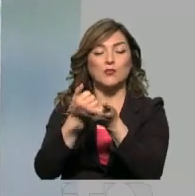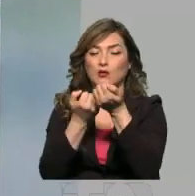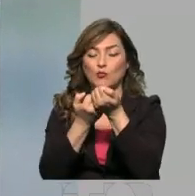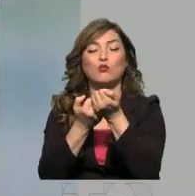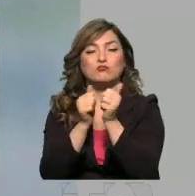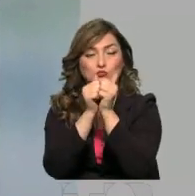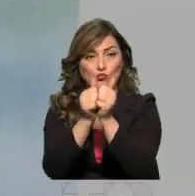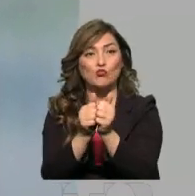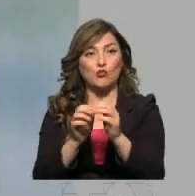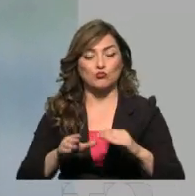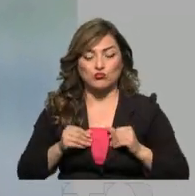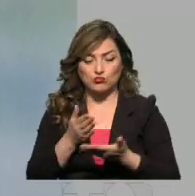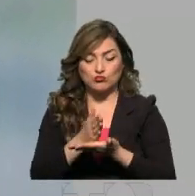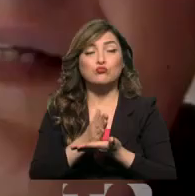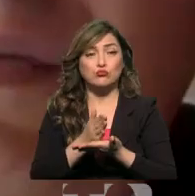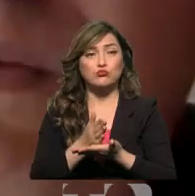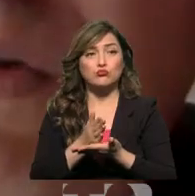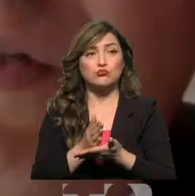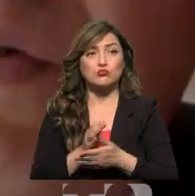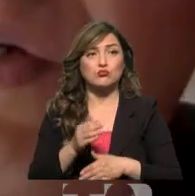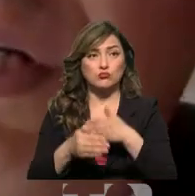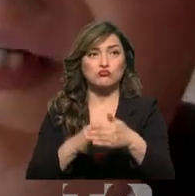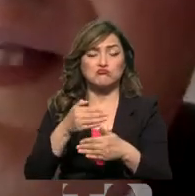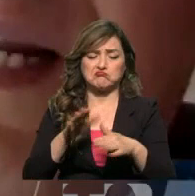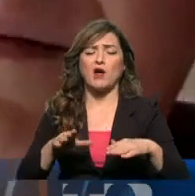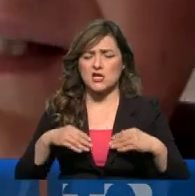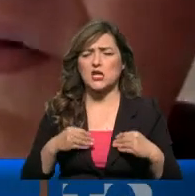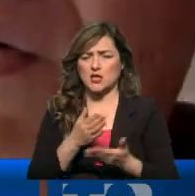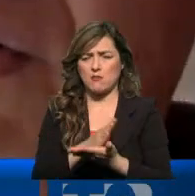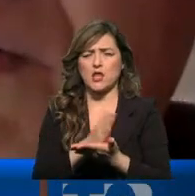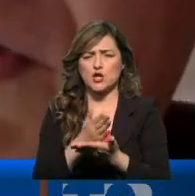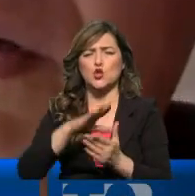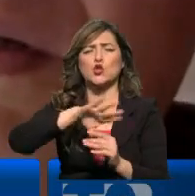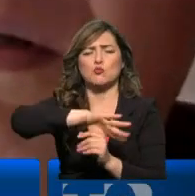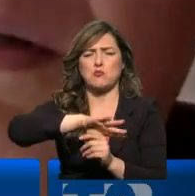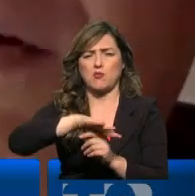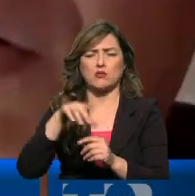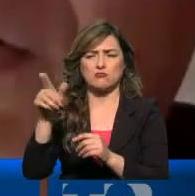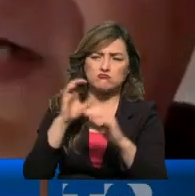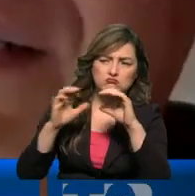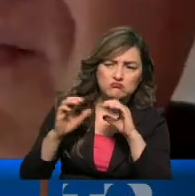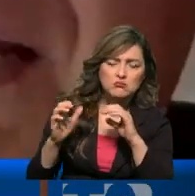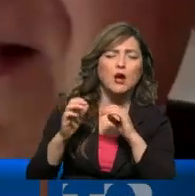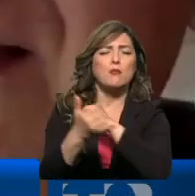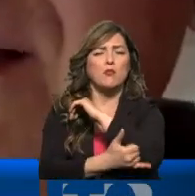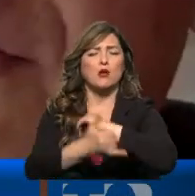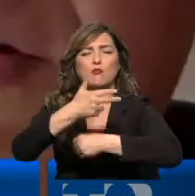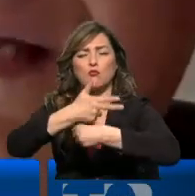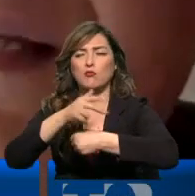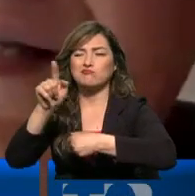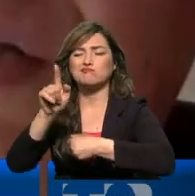aceptó el pedido de la mediación diplomática es un proceso que está revestido con el manejo de lo que es la sobre